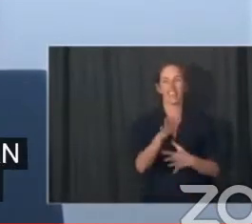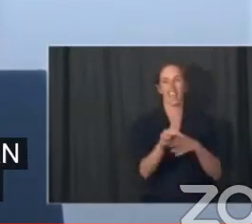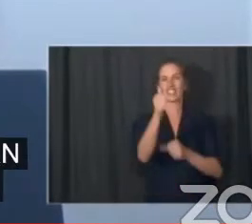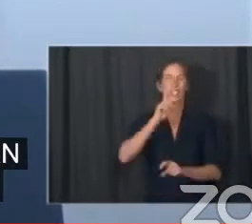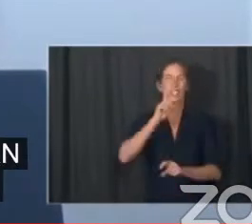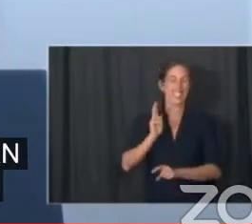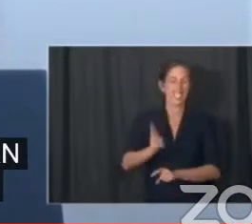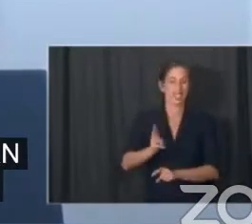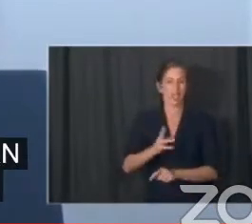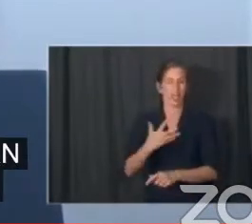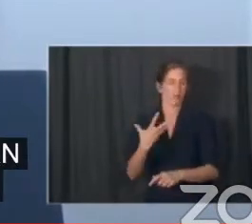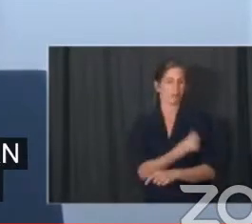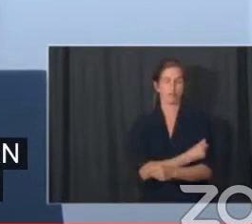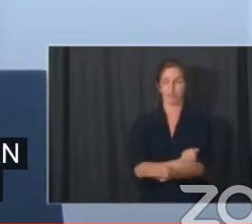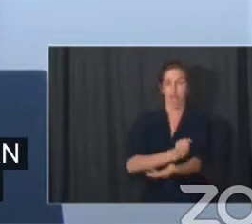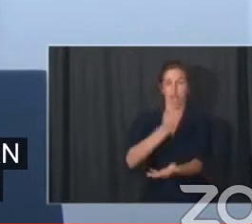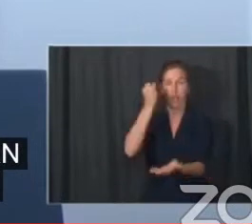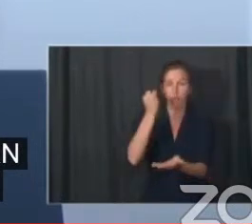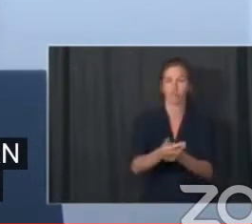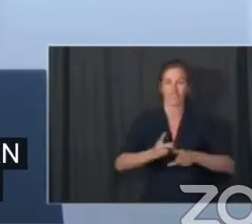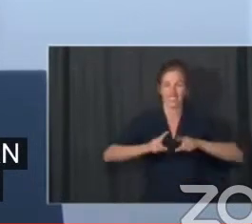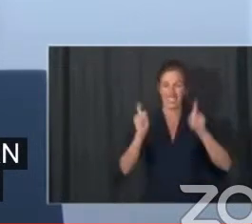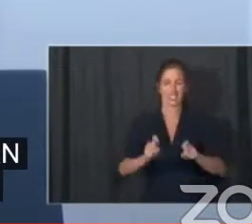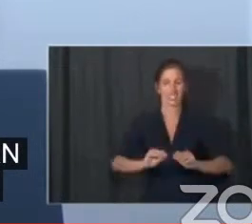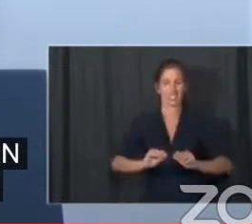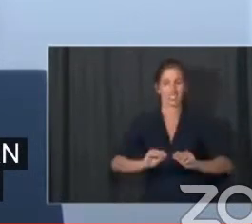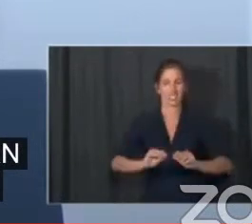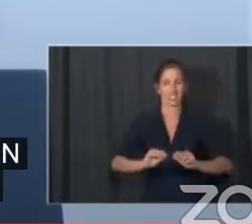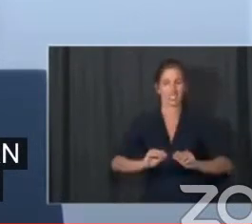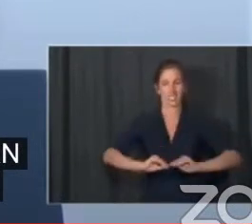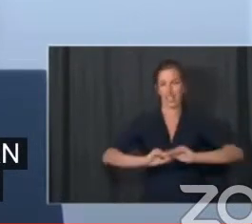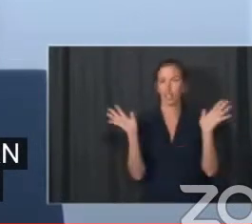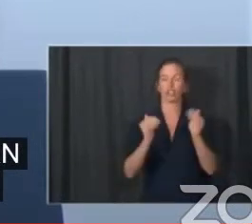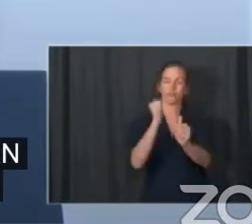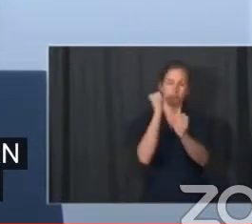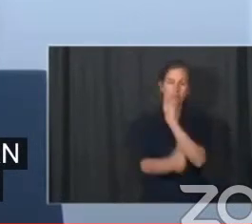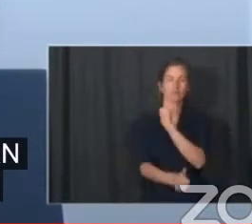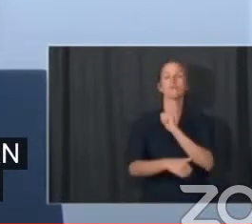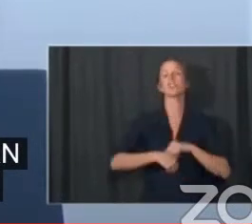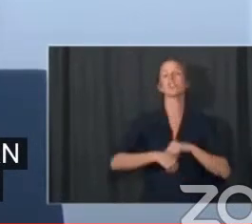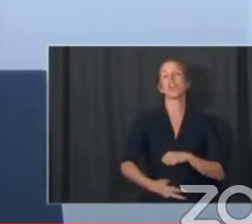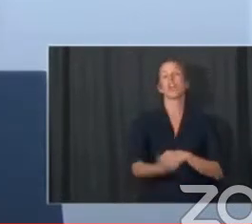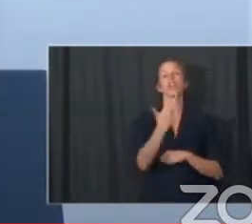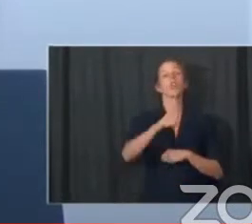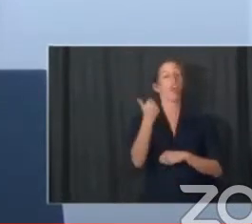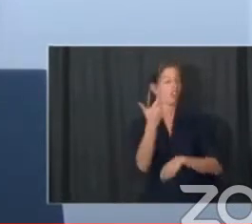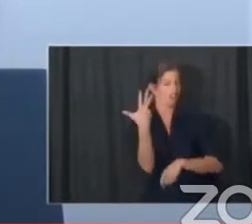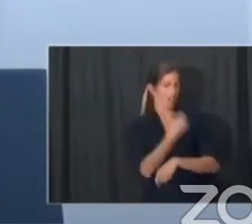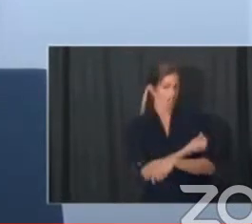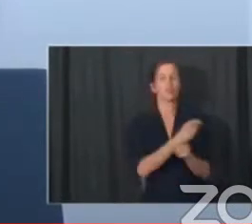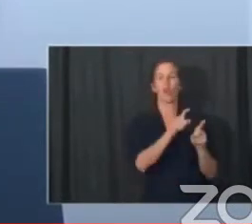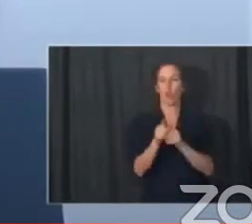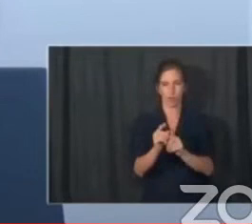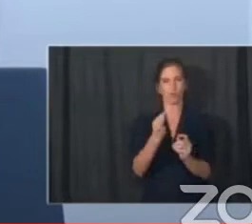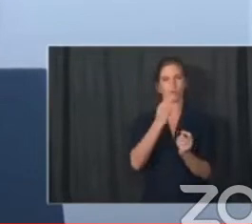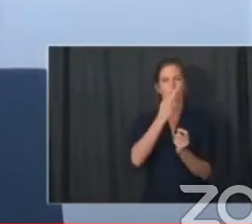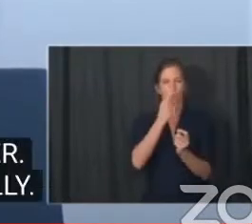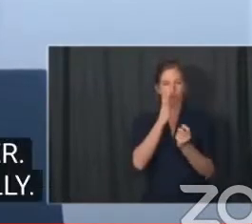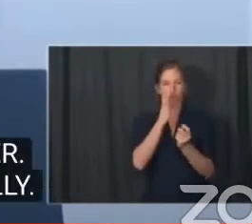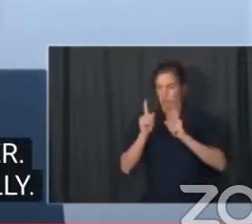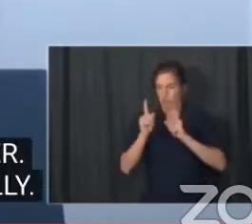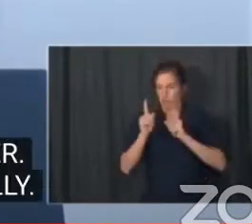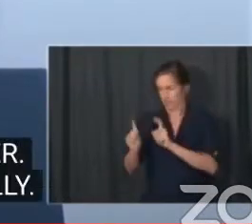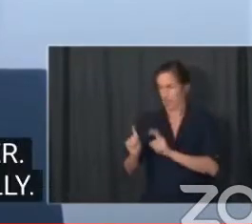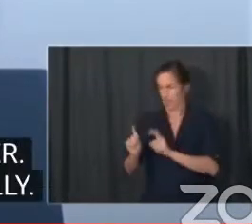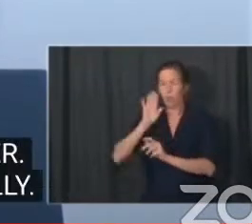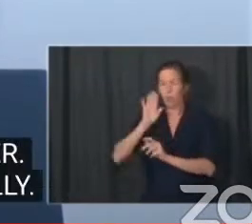en un Nobody año. can believe Ha it, sido actually. muchísimo más 3 other rápido vaccines are tener also esta in the vacuna final que es stages of prioritaria. trial. They'll arrive within a few weeks, and